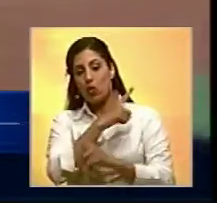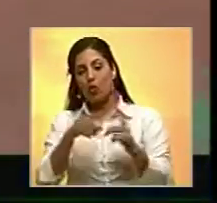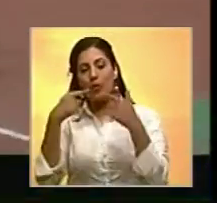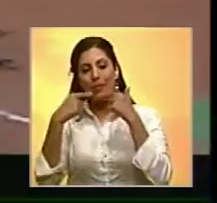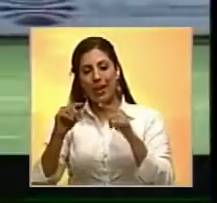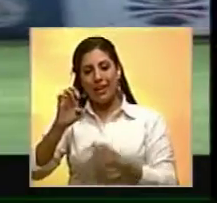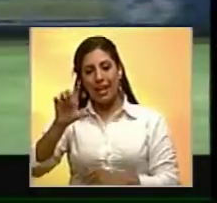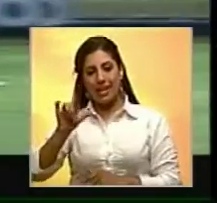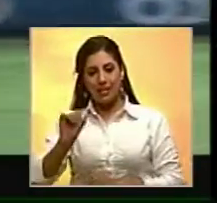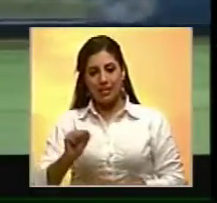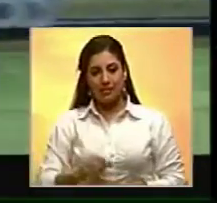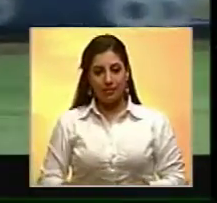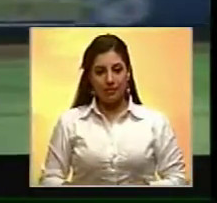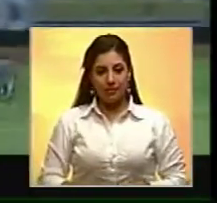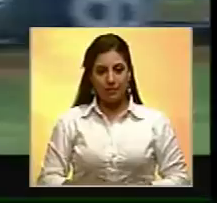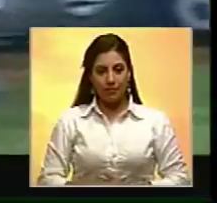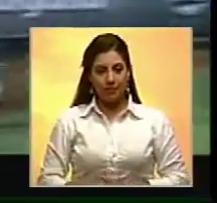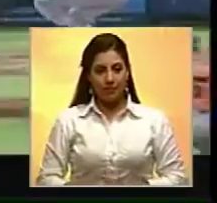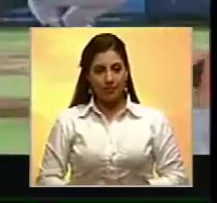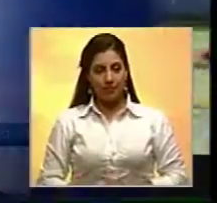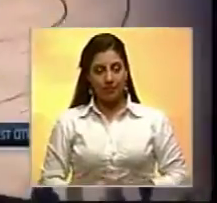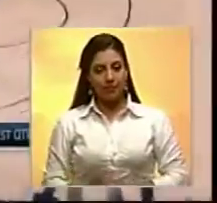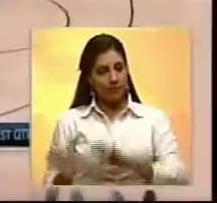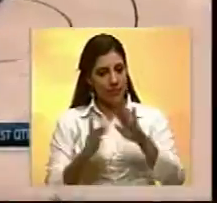perdió Elis Jiménez.